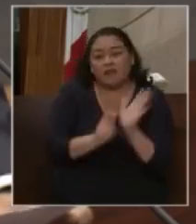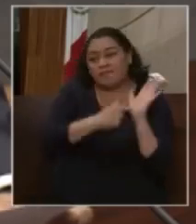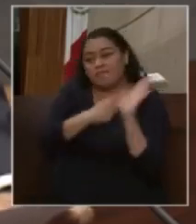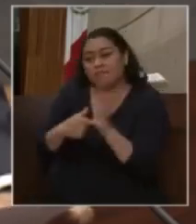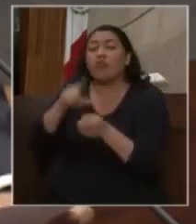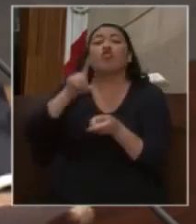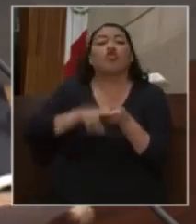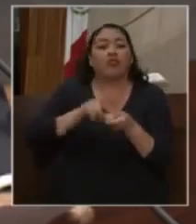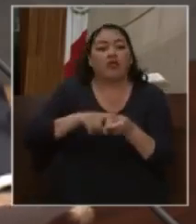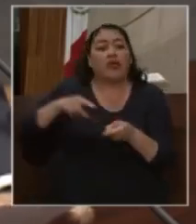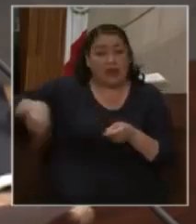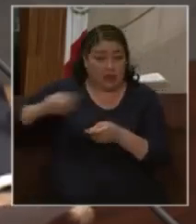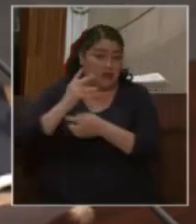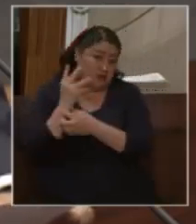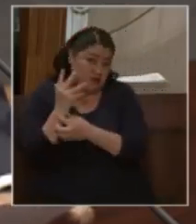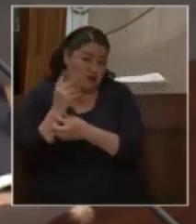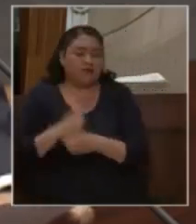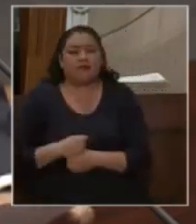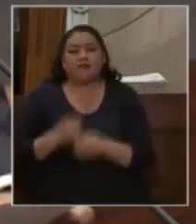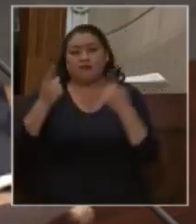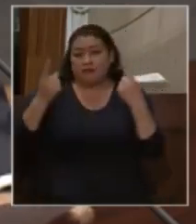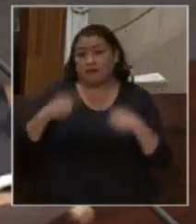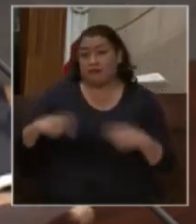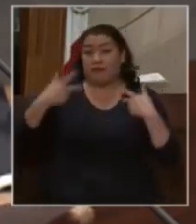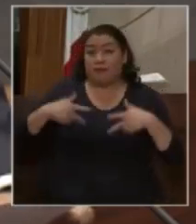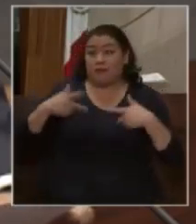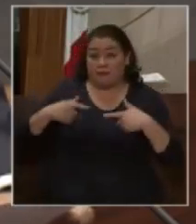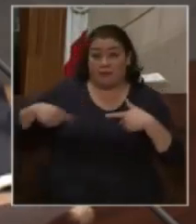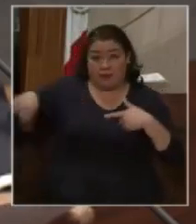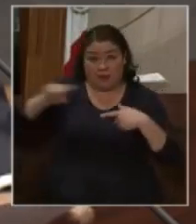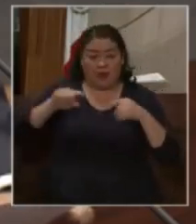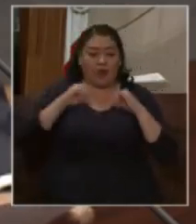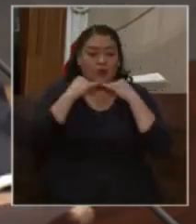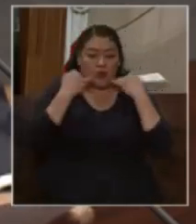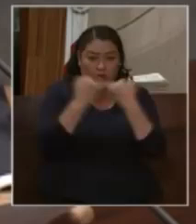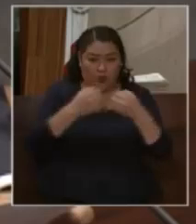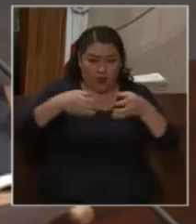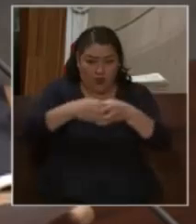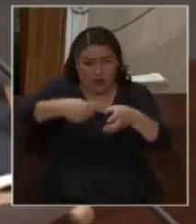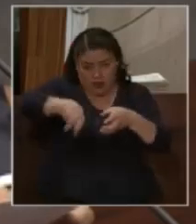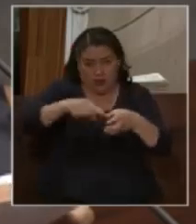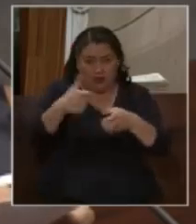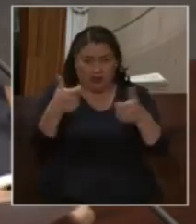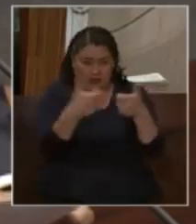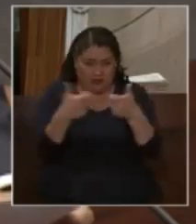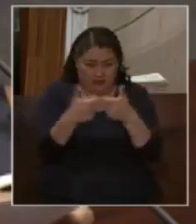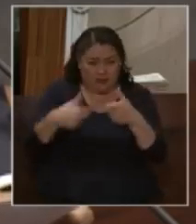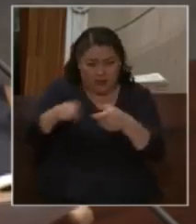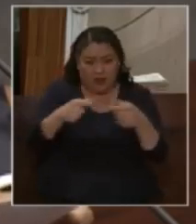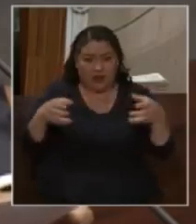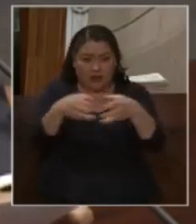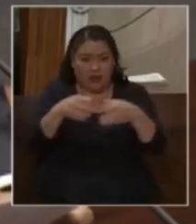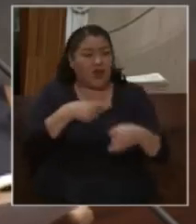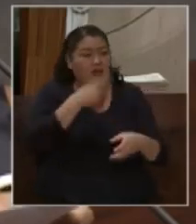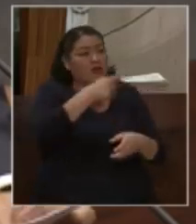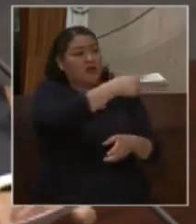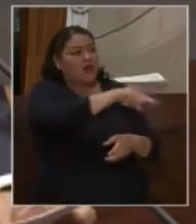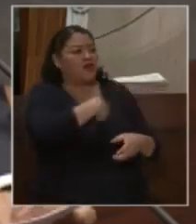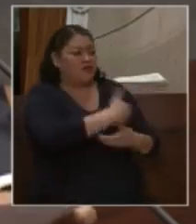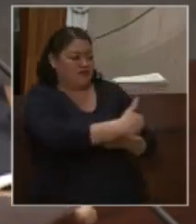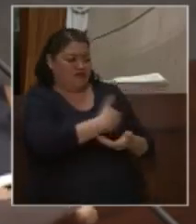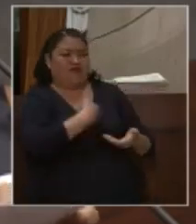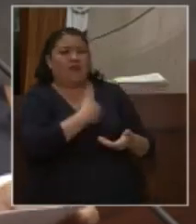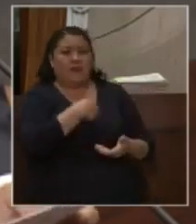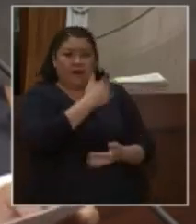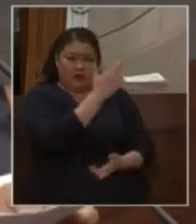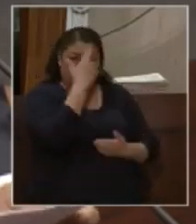resolución. Por otro lado, los ciudadanos integrantes del Comité Técnico del Fideicomiso señalan que el INE vulneró su garantía de audiencia y